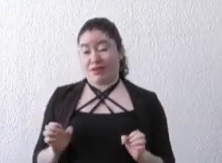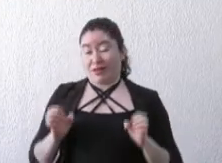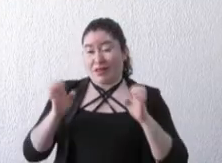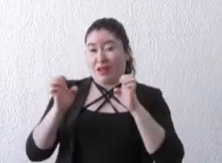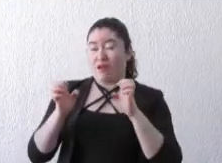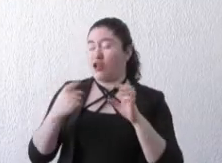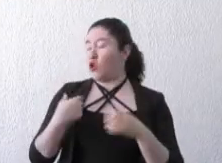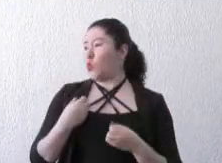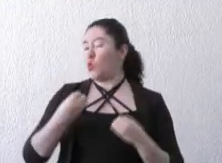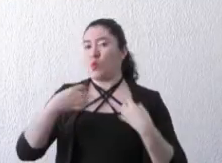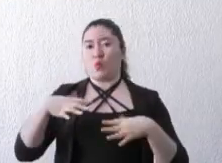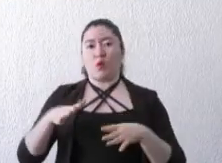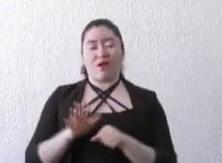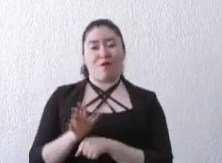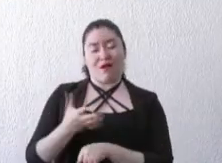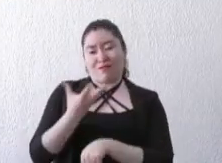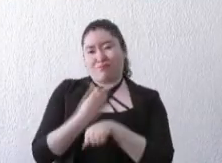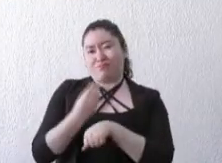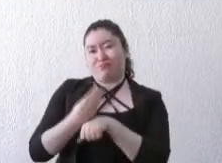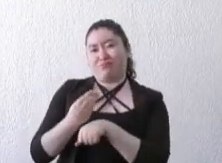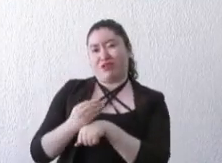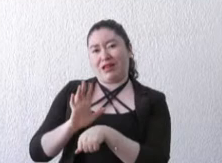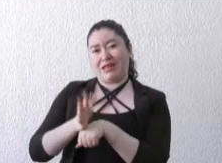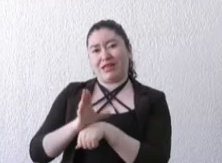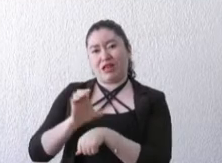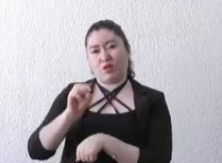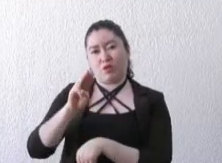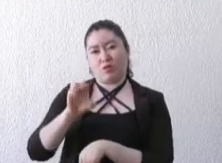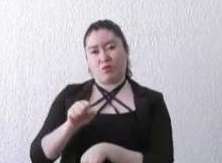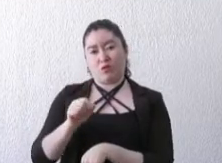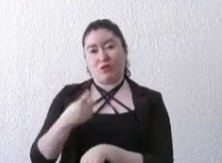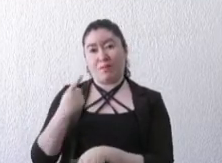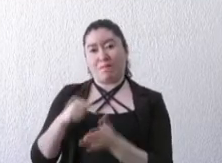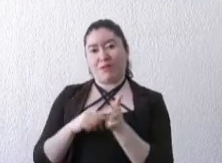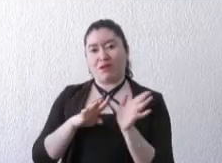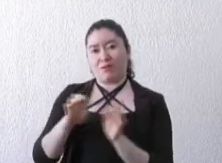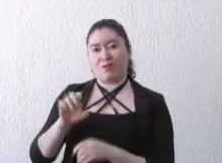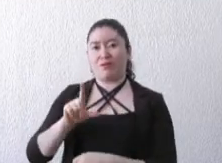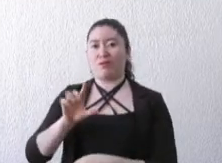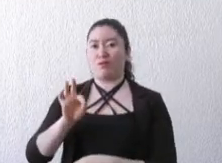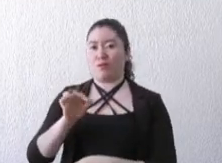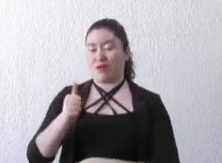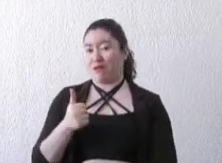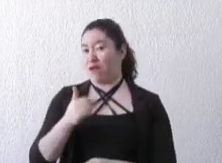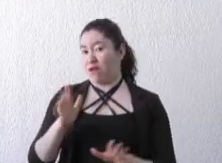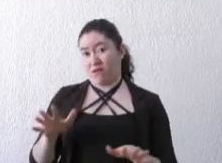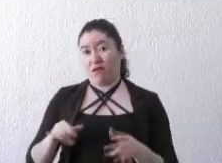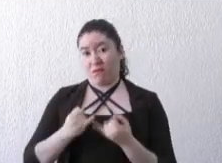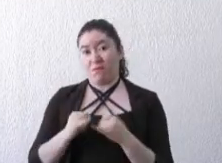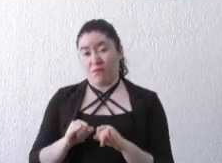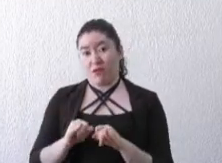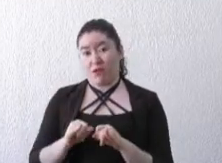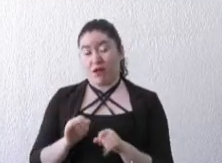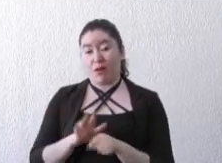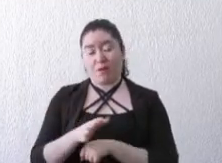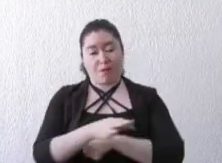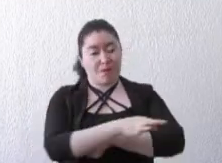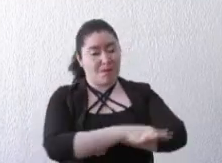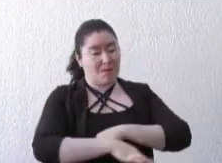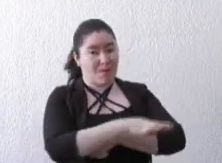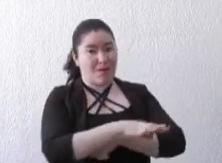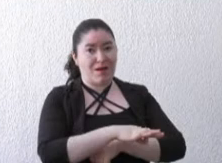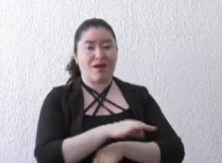que fuera el Cine Cosmos, inaugurado en 1946, un proyecto de los arquitectos Crombe y Vergara, que